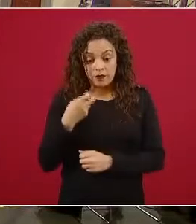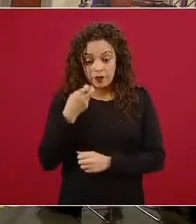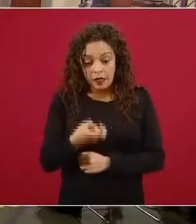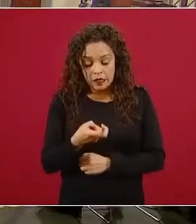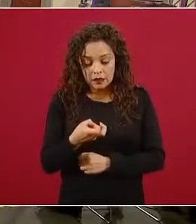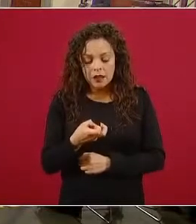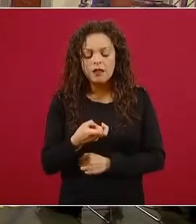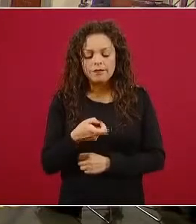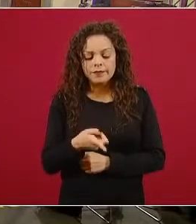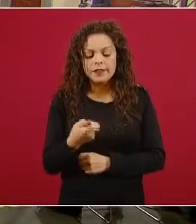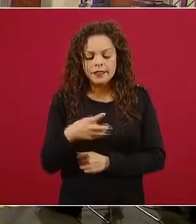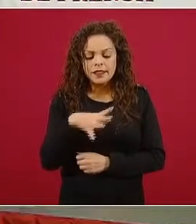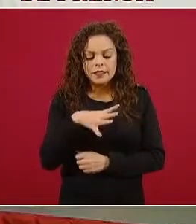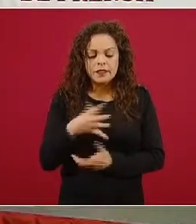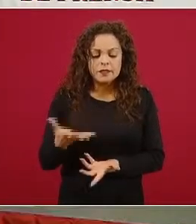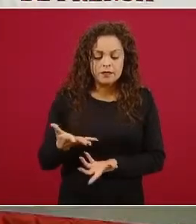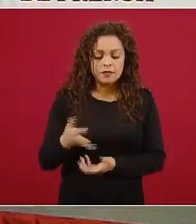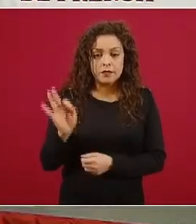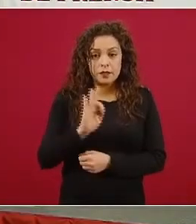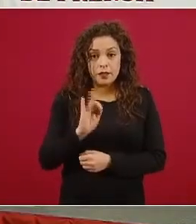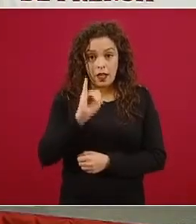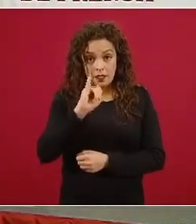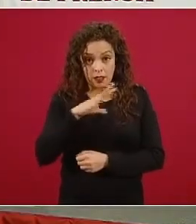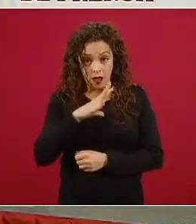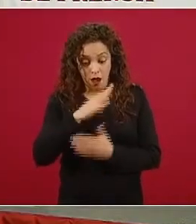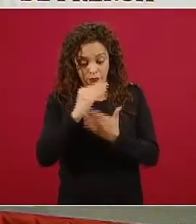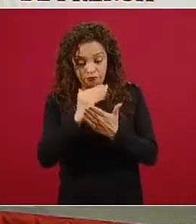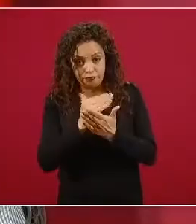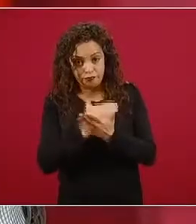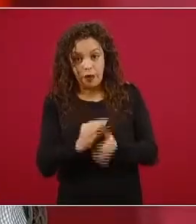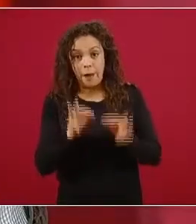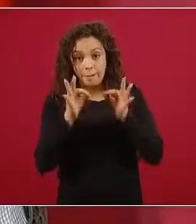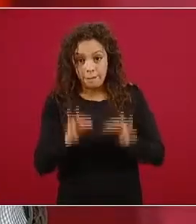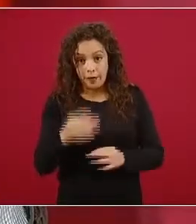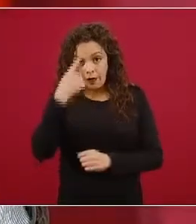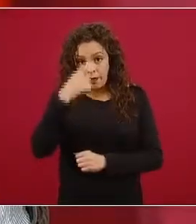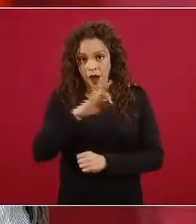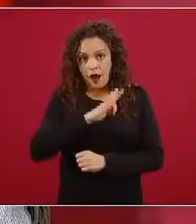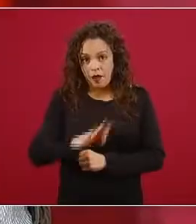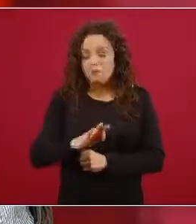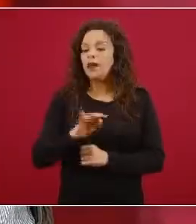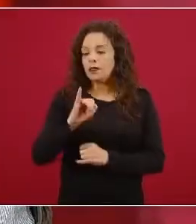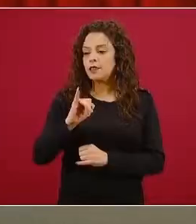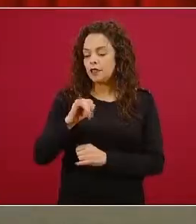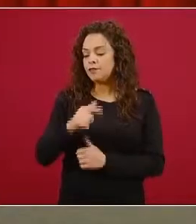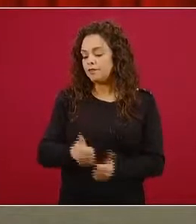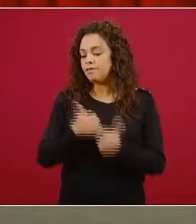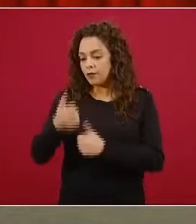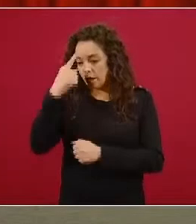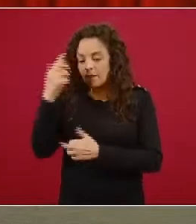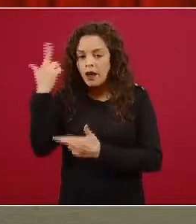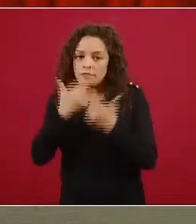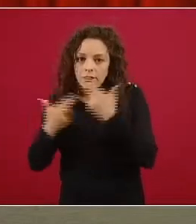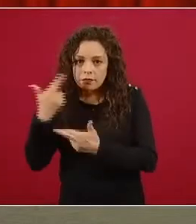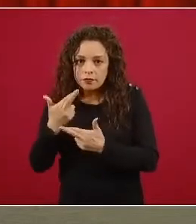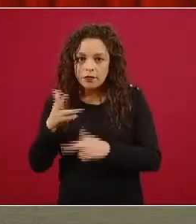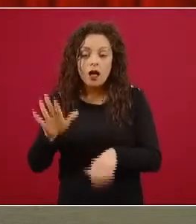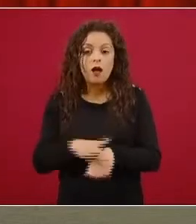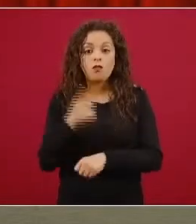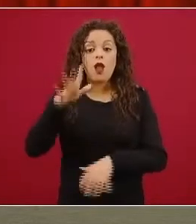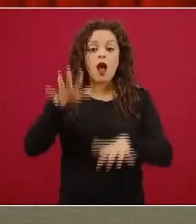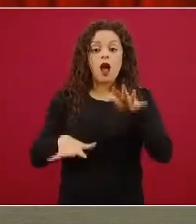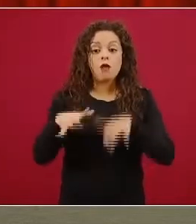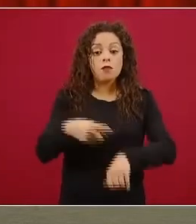muestra llega y por lo tanto si cumple con los requisitos para poder ingresar. Dado que a veces los periodos de traslado, como